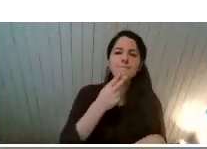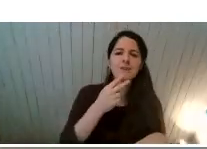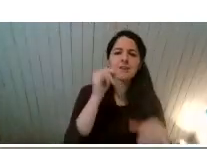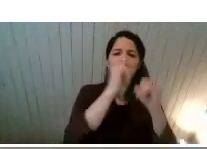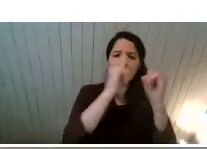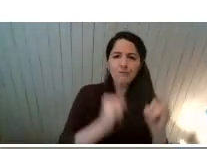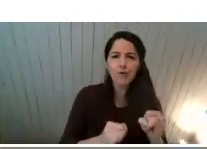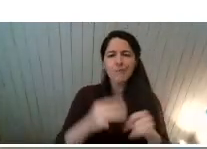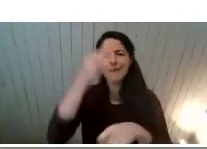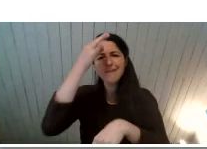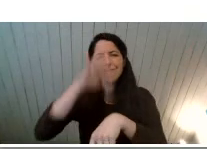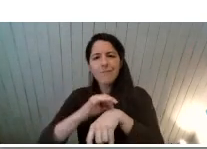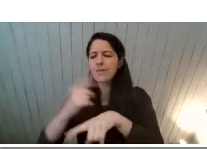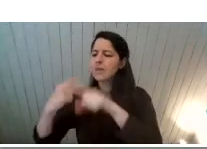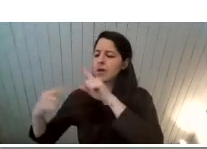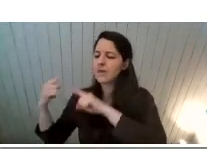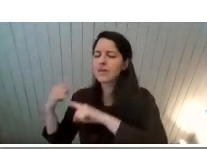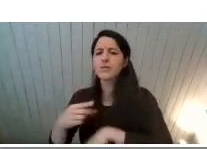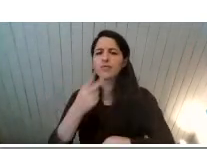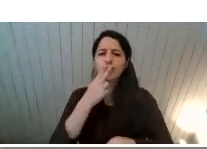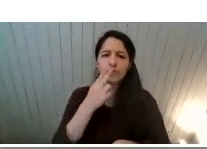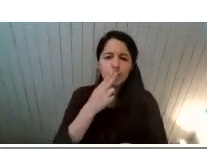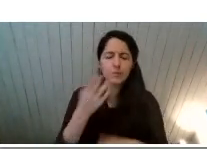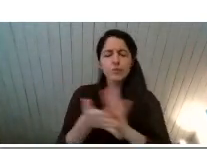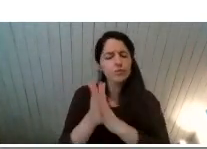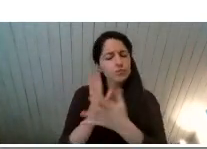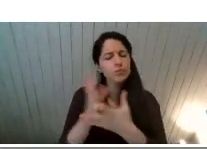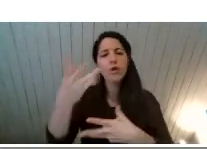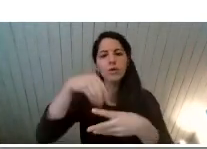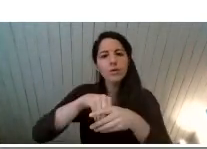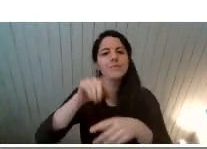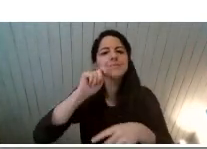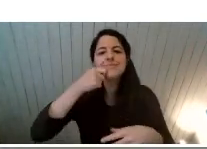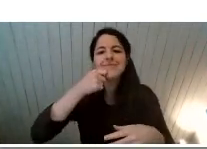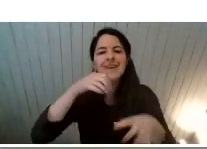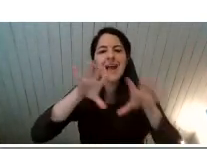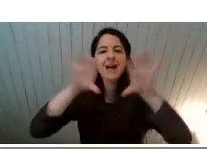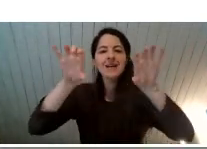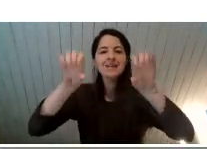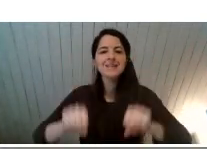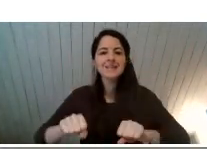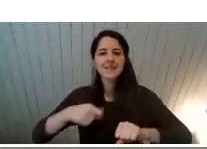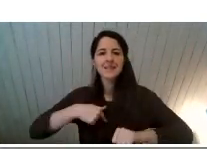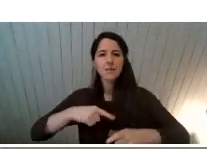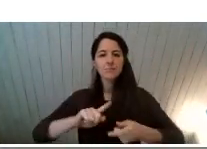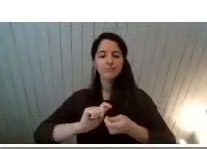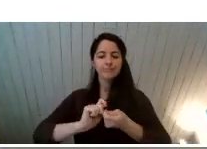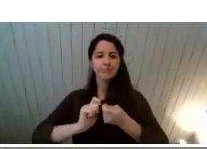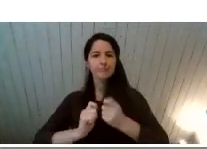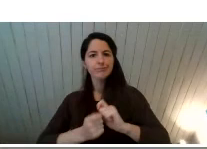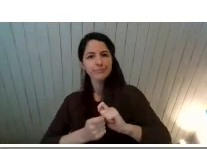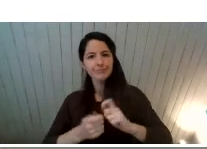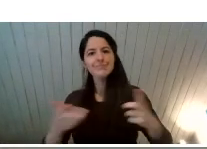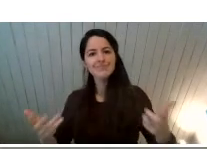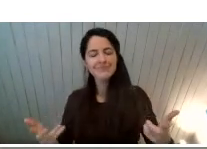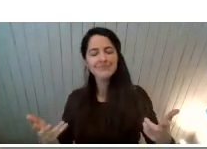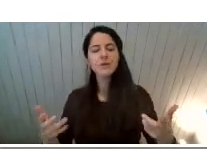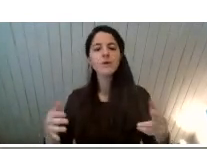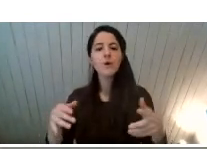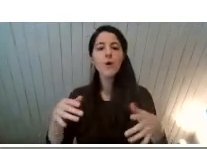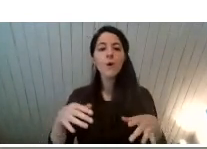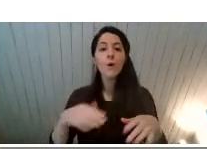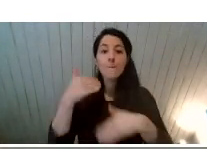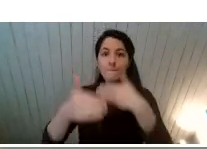llevan a que haya una alteración en los procesos inflamatorios. Esa alteración de los procesos inflamatorios